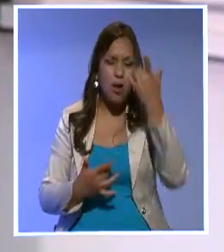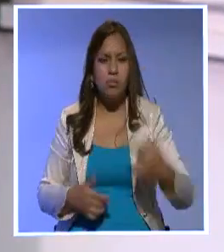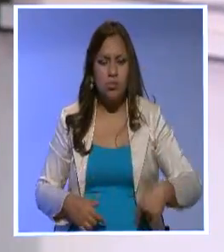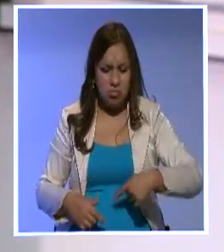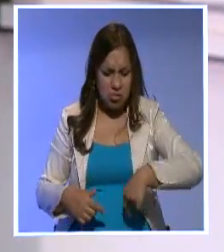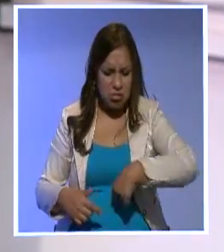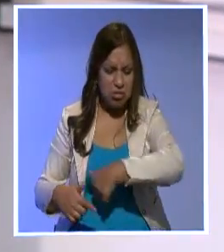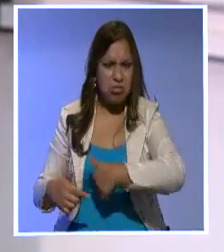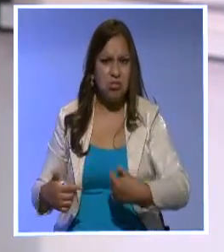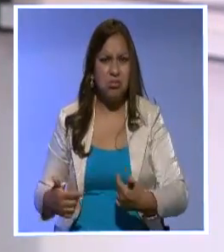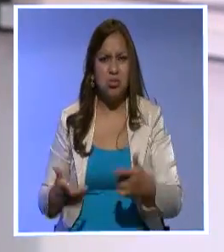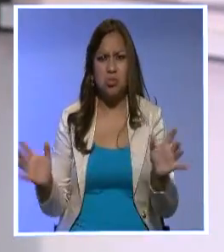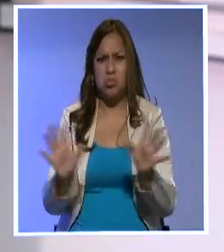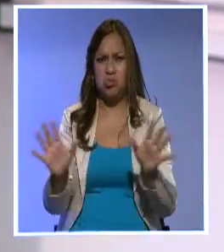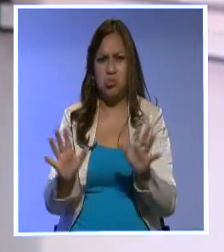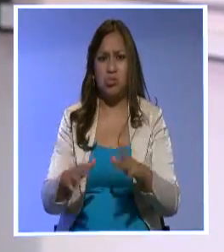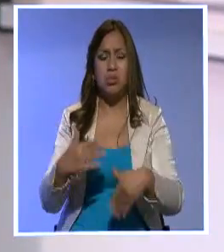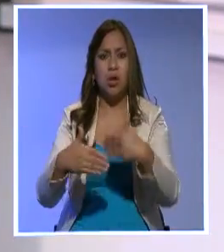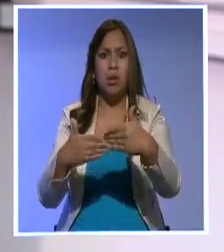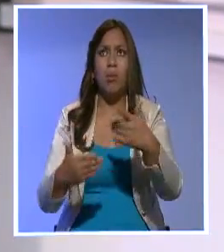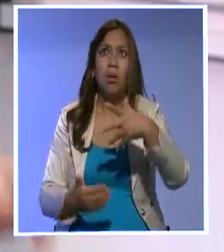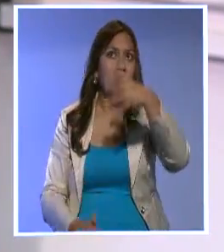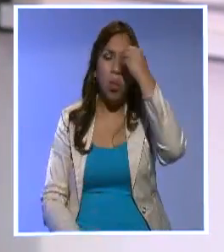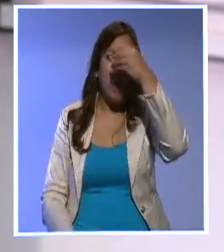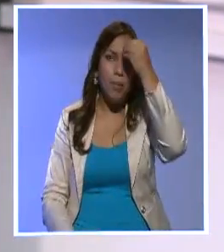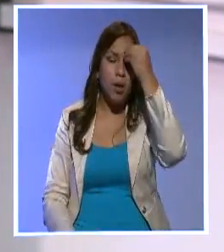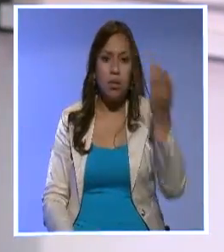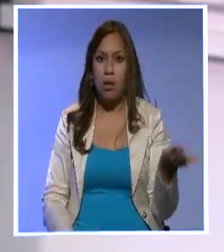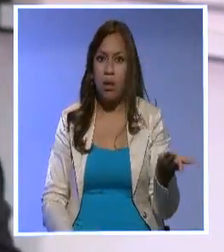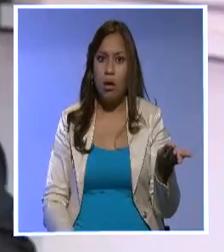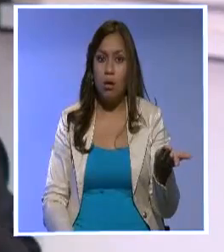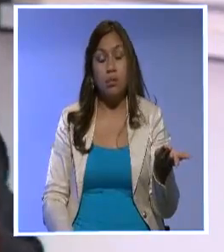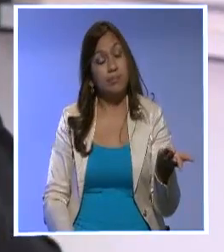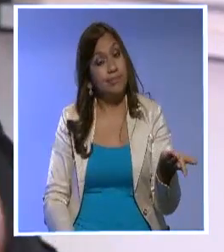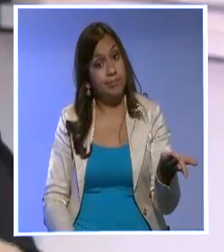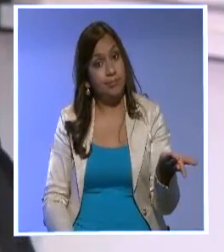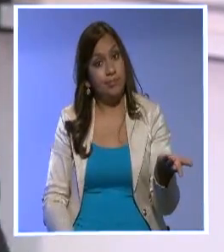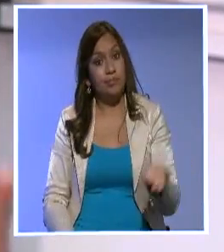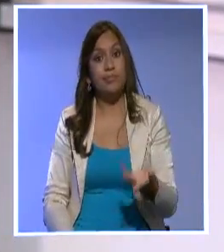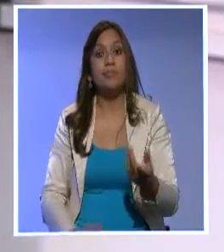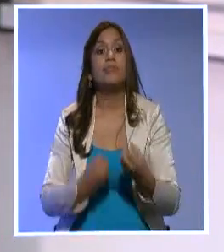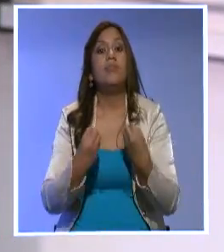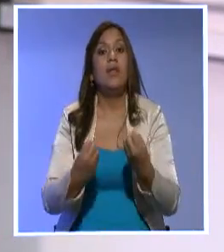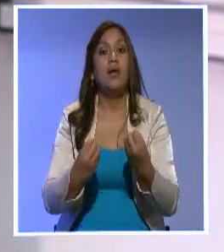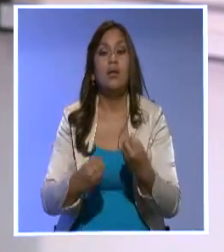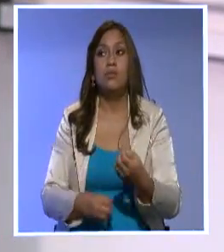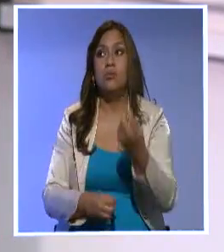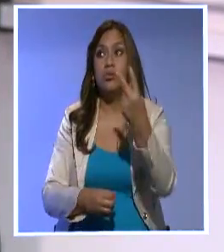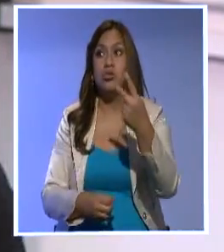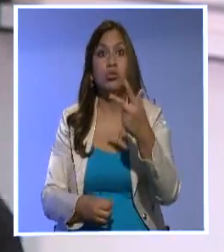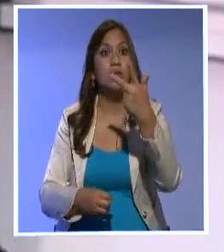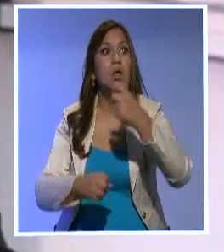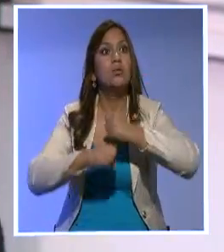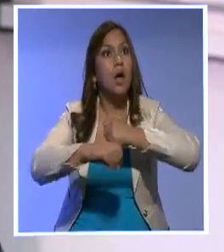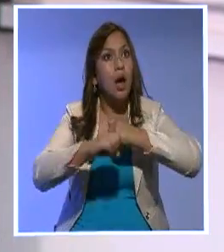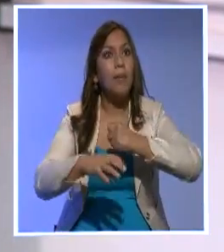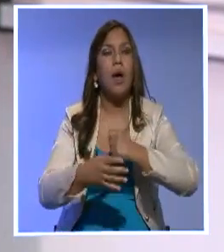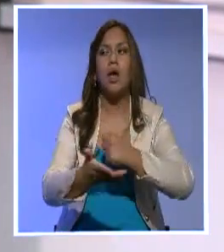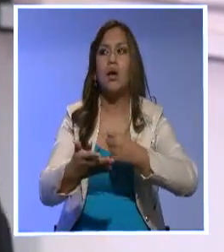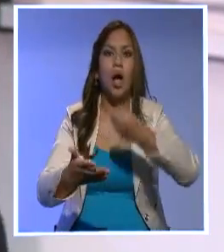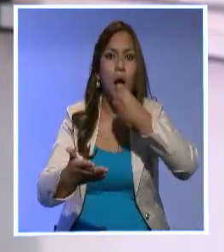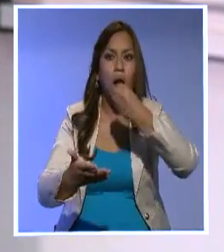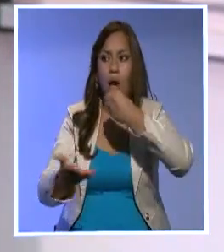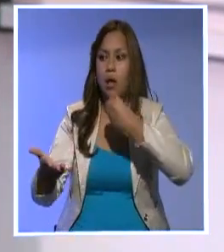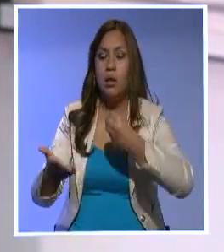aprendizaje óptimo dentro del sistema educativo no sacamos nada generando 23 campañas anuales de desparasitación si los niños